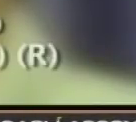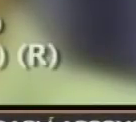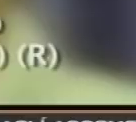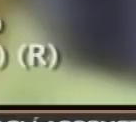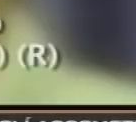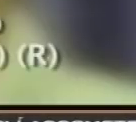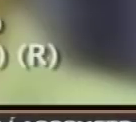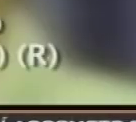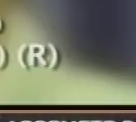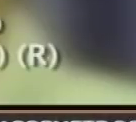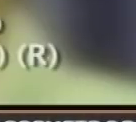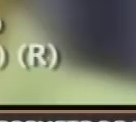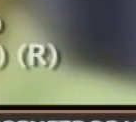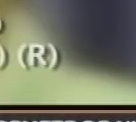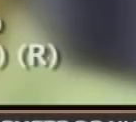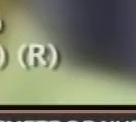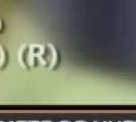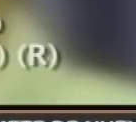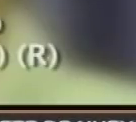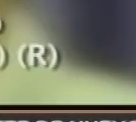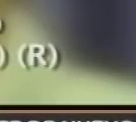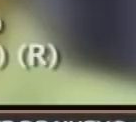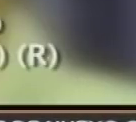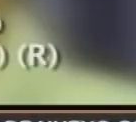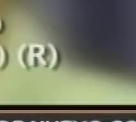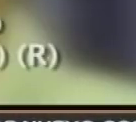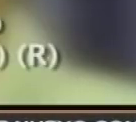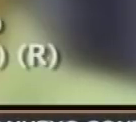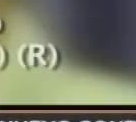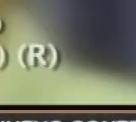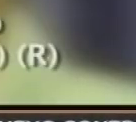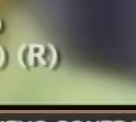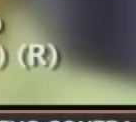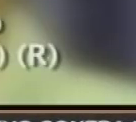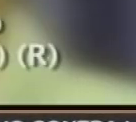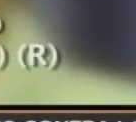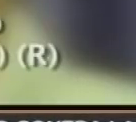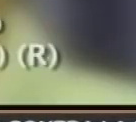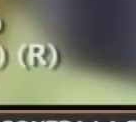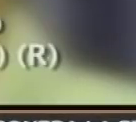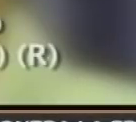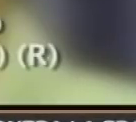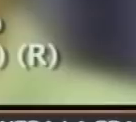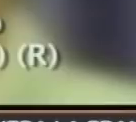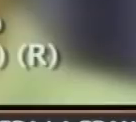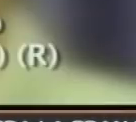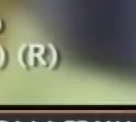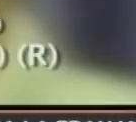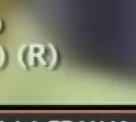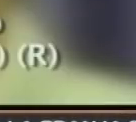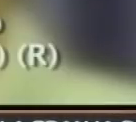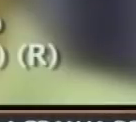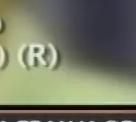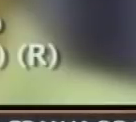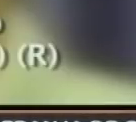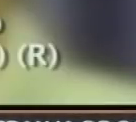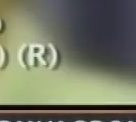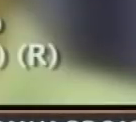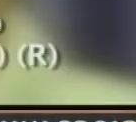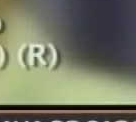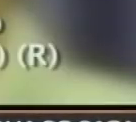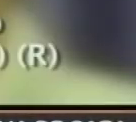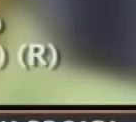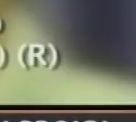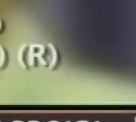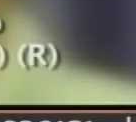conocemos. Entonces es importante ver eso. En la siguiente lámina puedes apreciar lo que